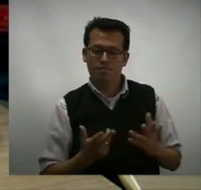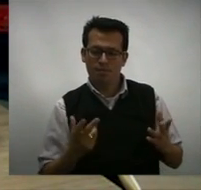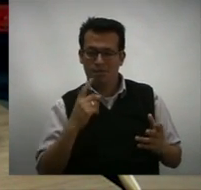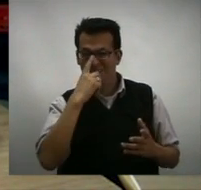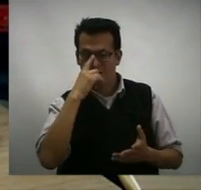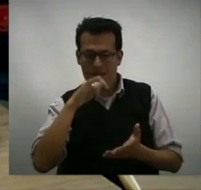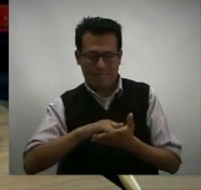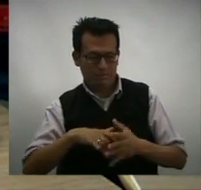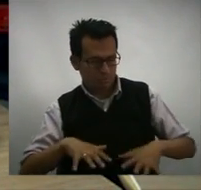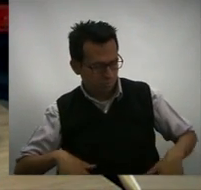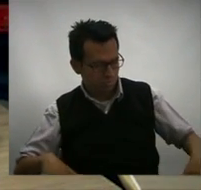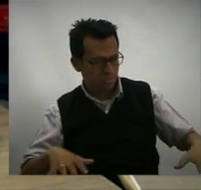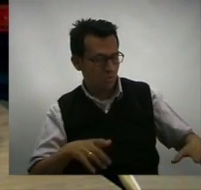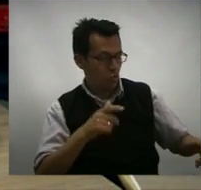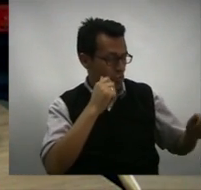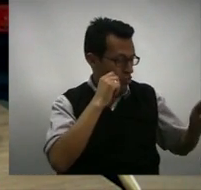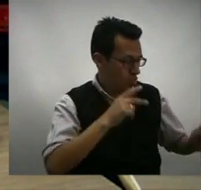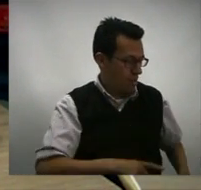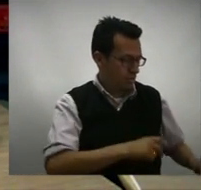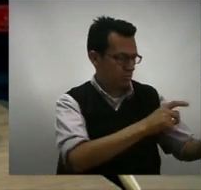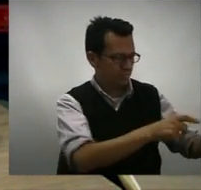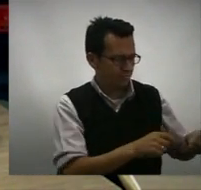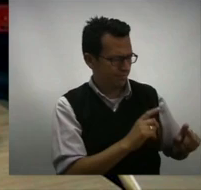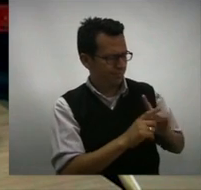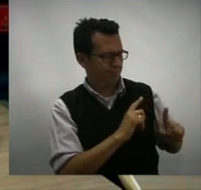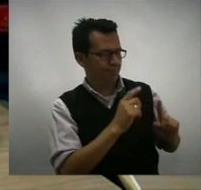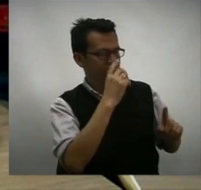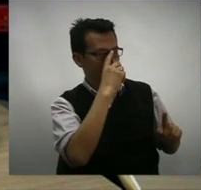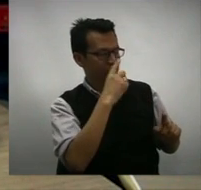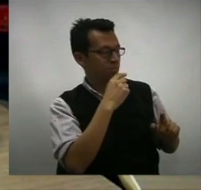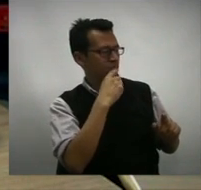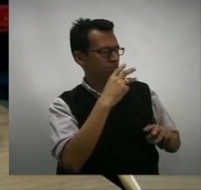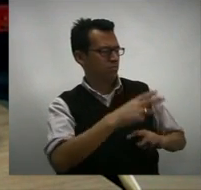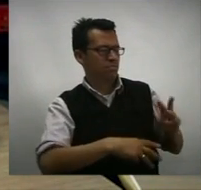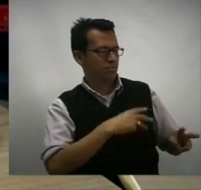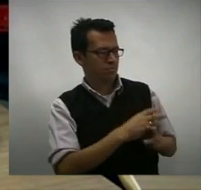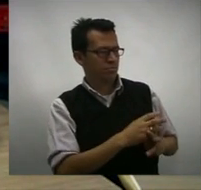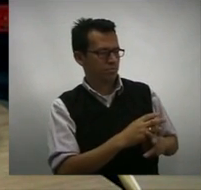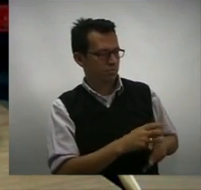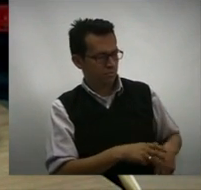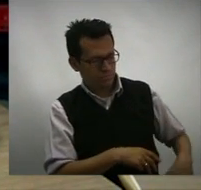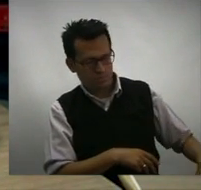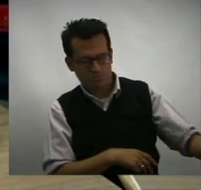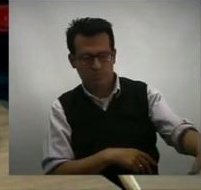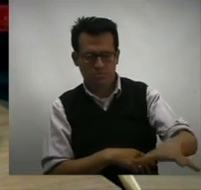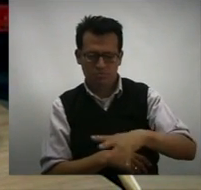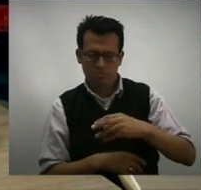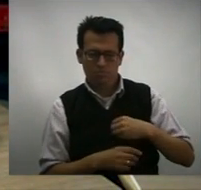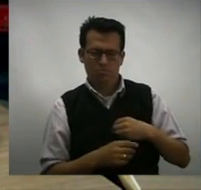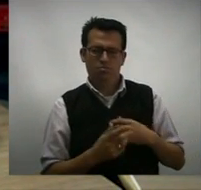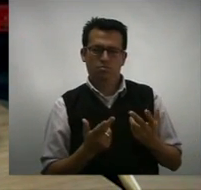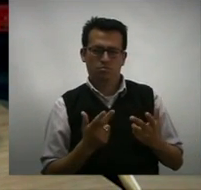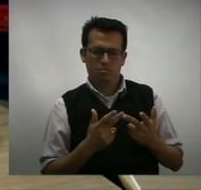que alrededor del humano se crea una red compuesta por diferentes nudos que atan de manera indisociable la conciencia individual con